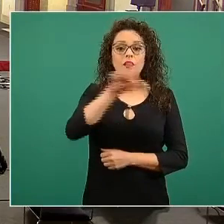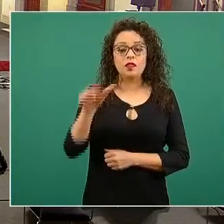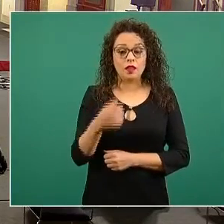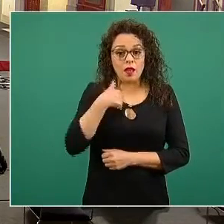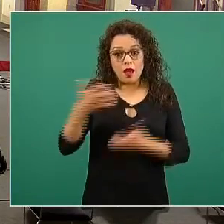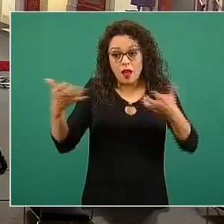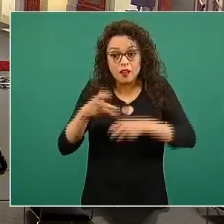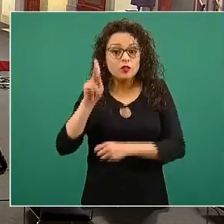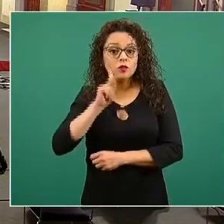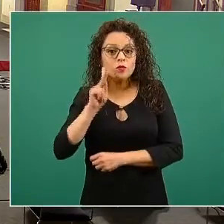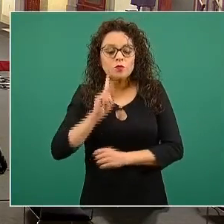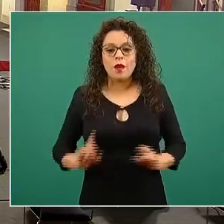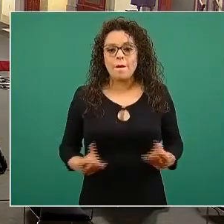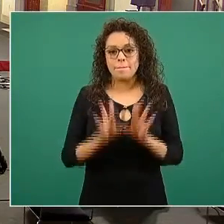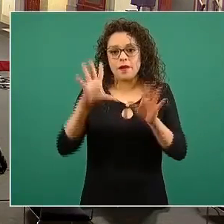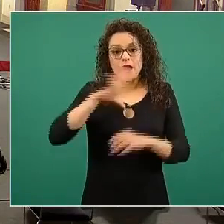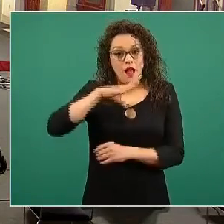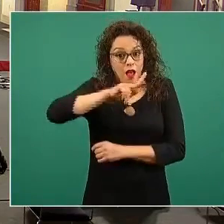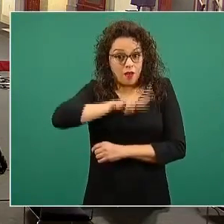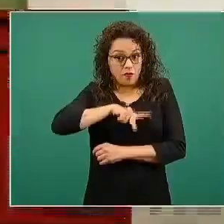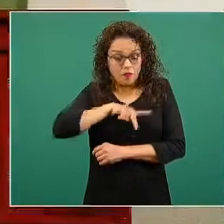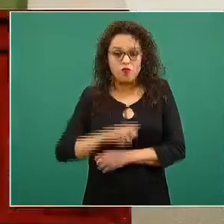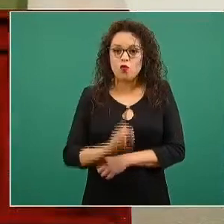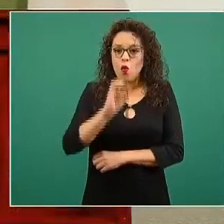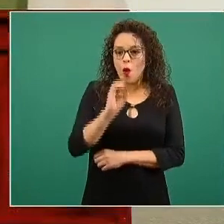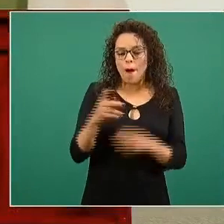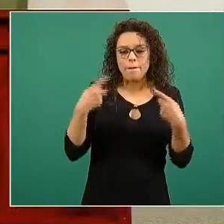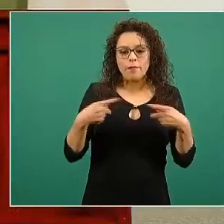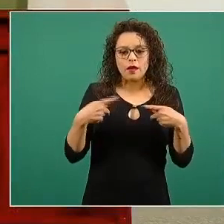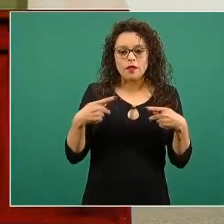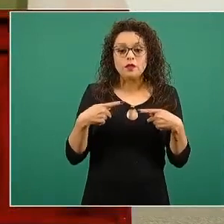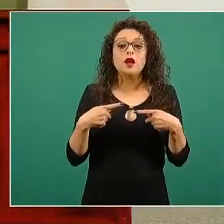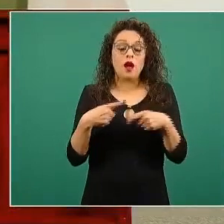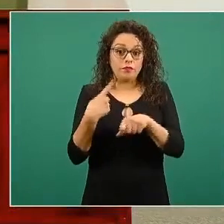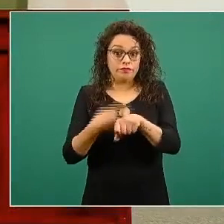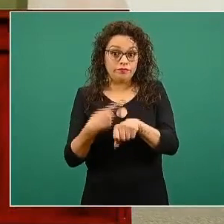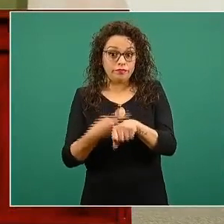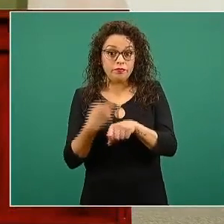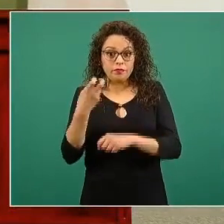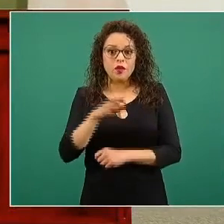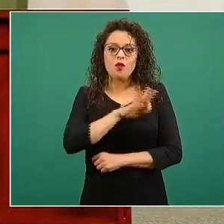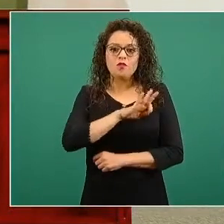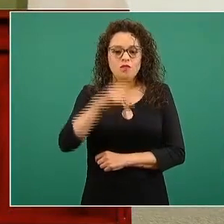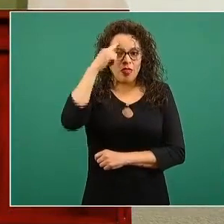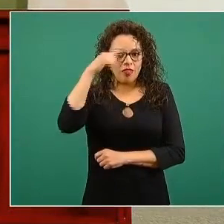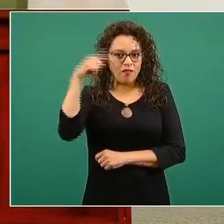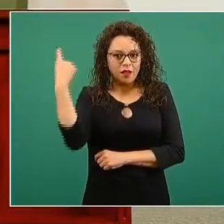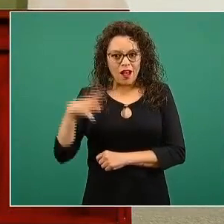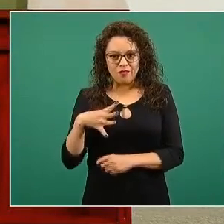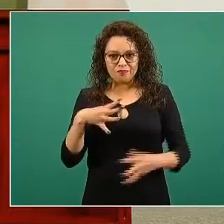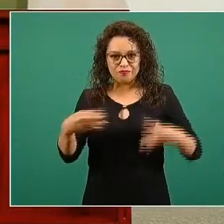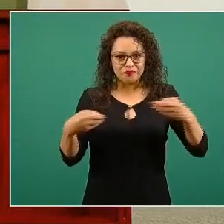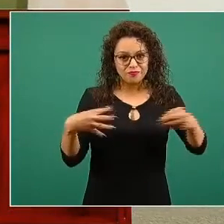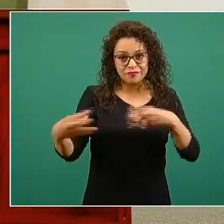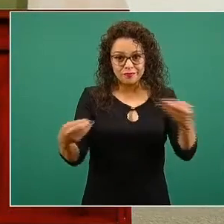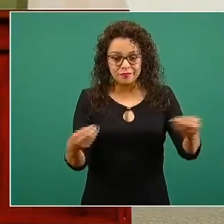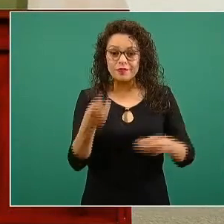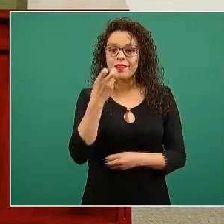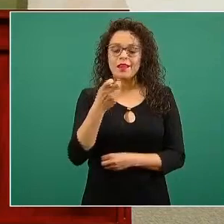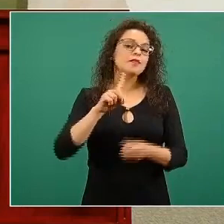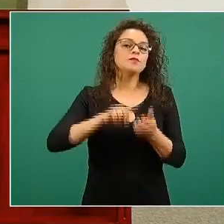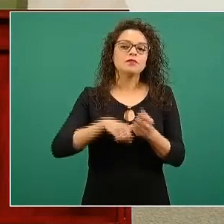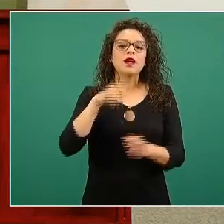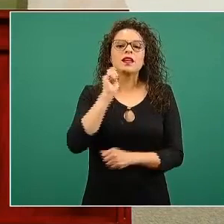del virus o en su momento una persona que enferme y que por lo tanto tenga la capacidad de contagiar. Eso es lo que un poco